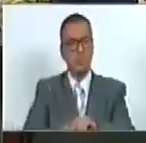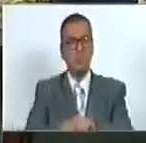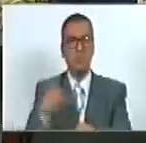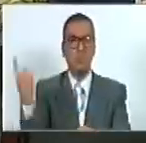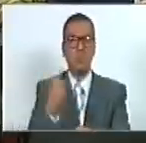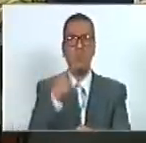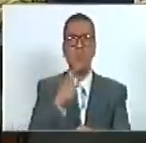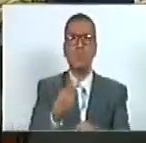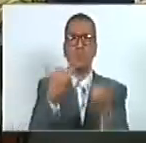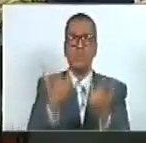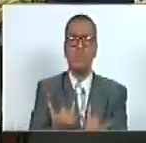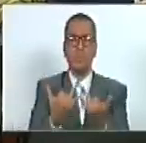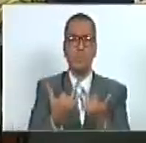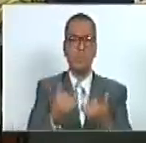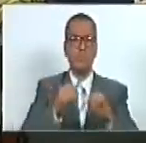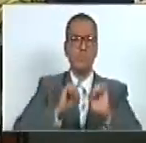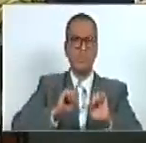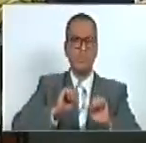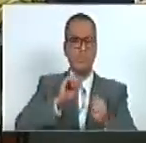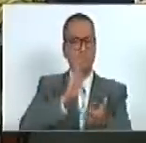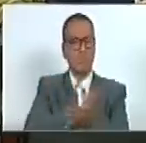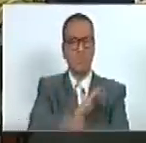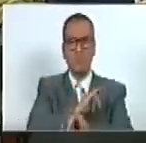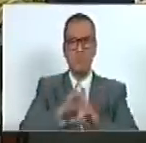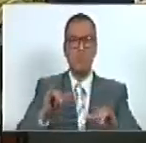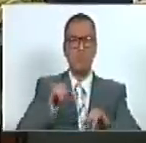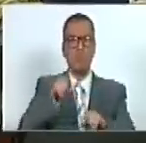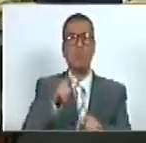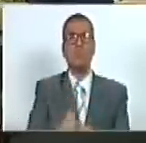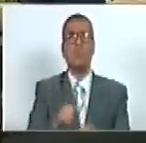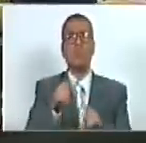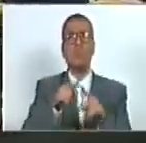decir ya basta ante esta